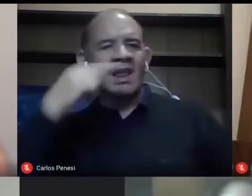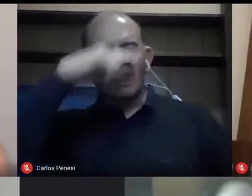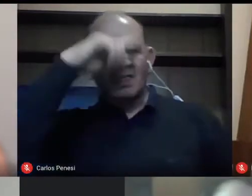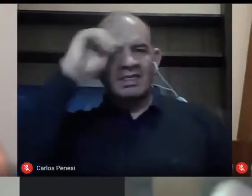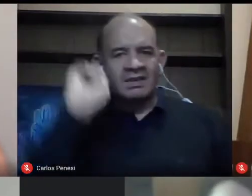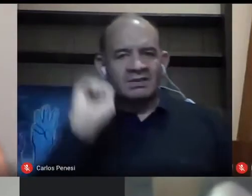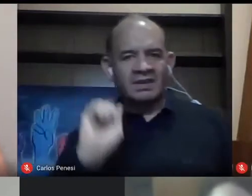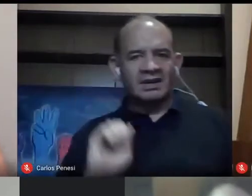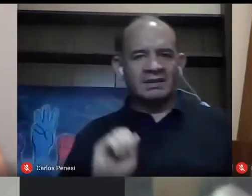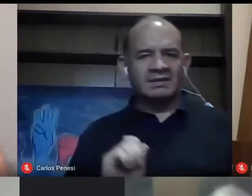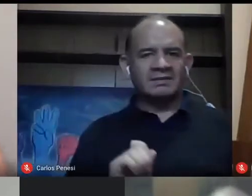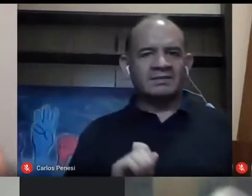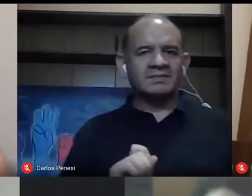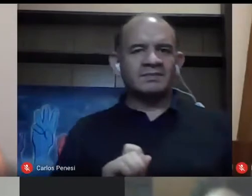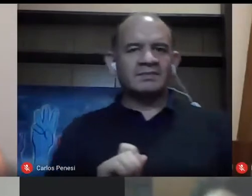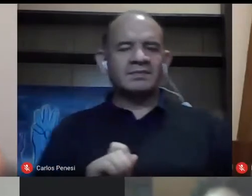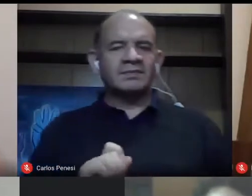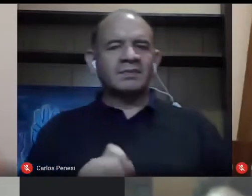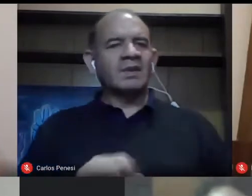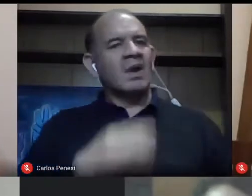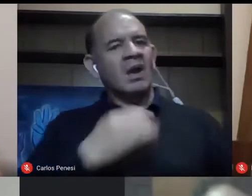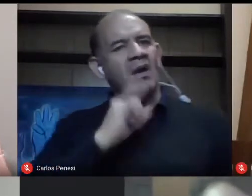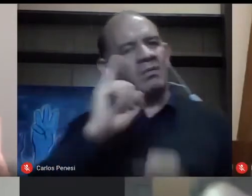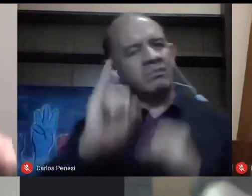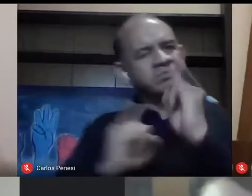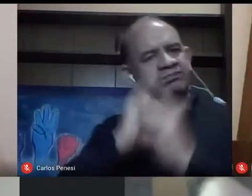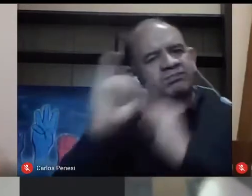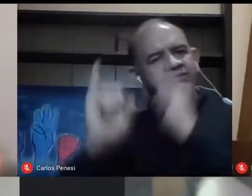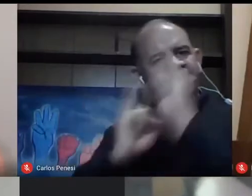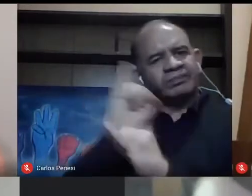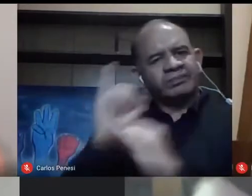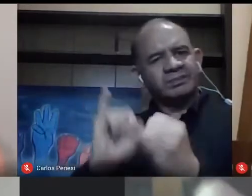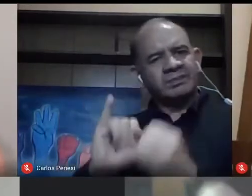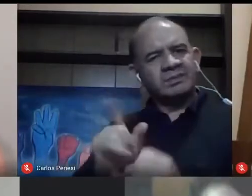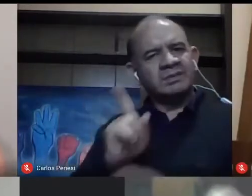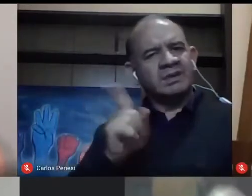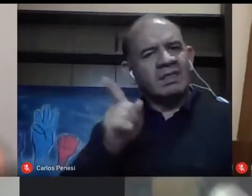subdirectora, cuando ellos hablan de su